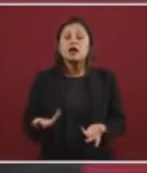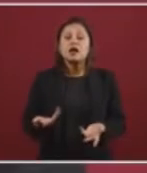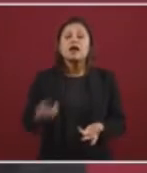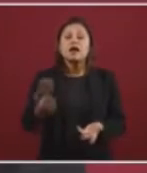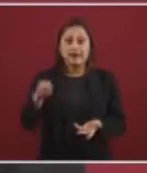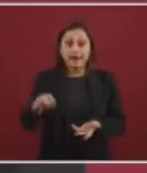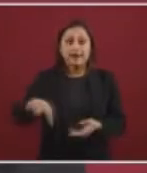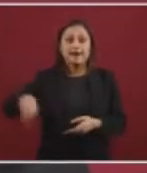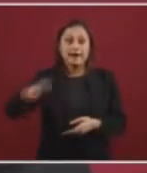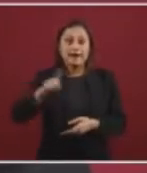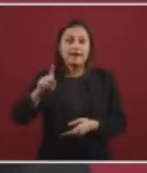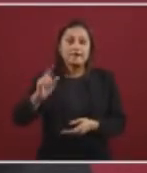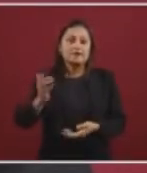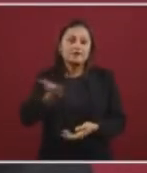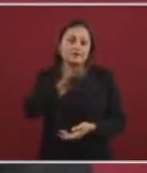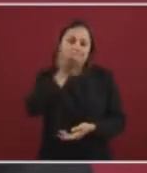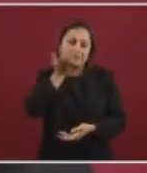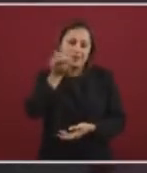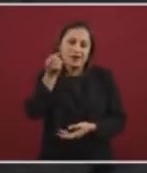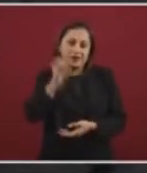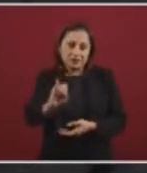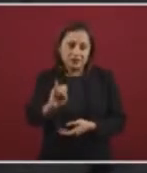en el tiempo que llevamos luchando,